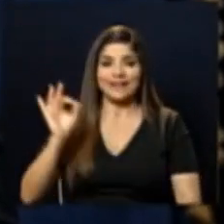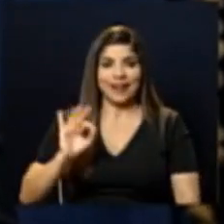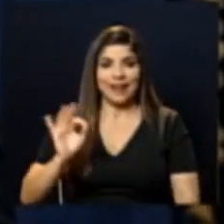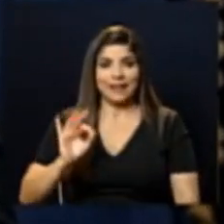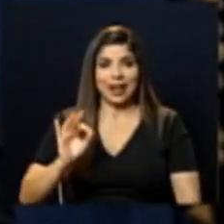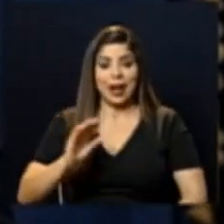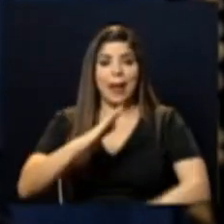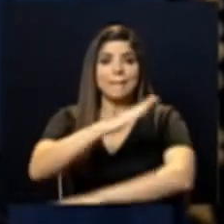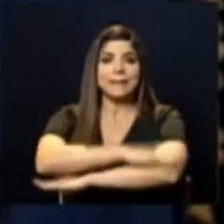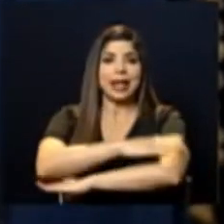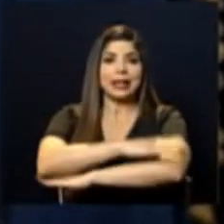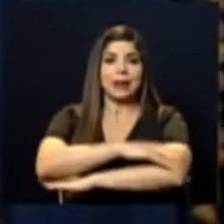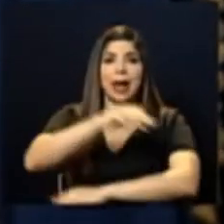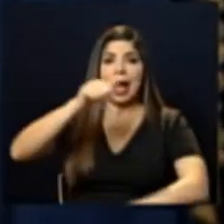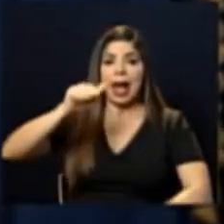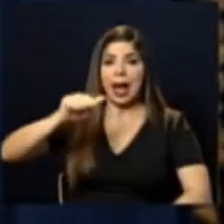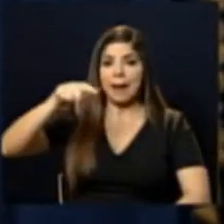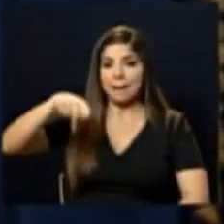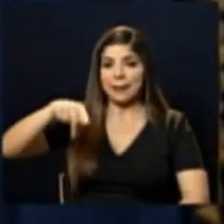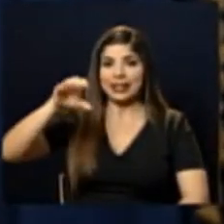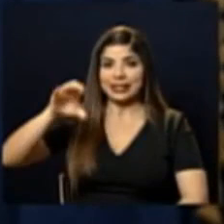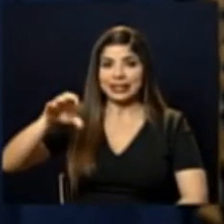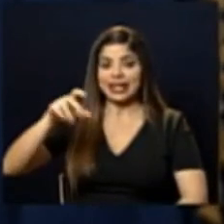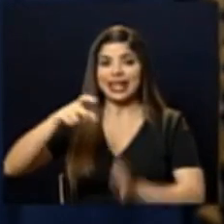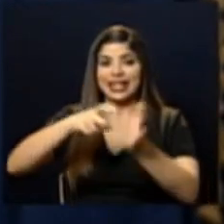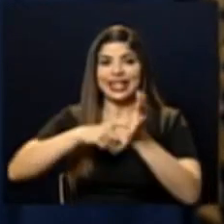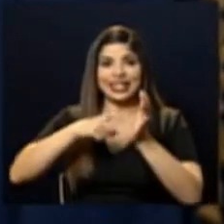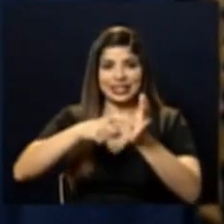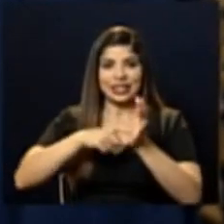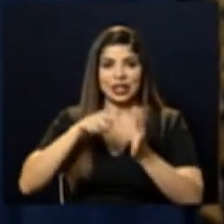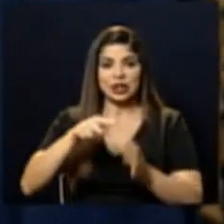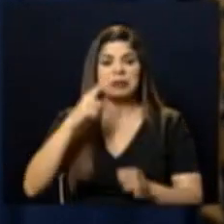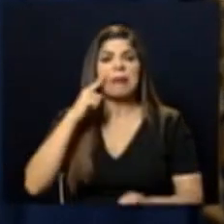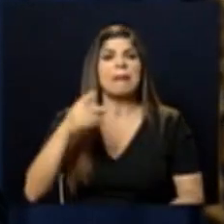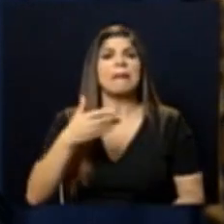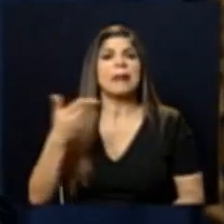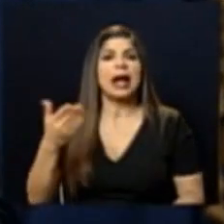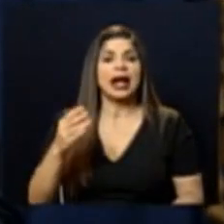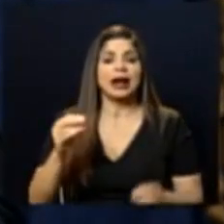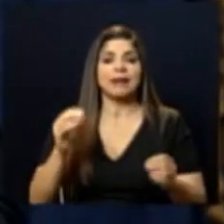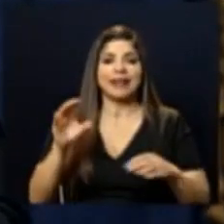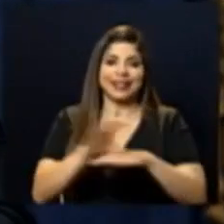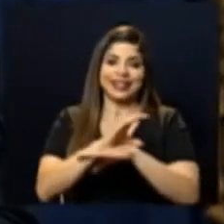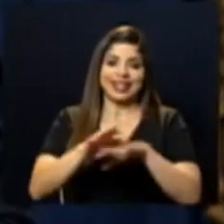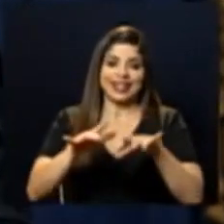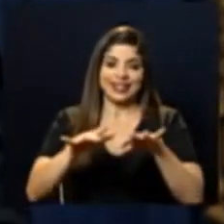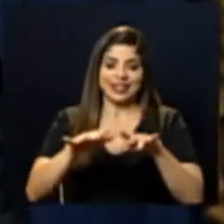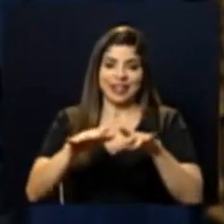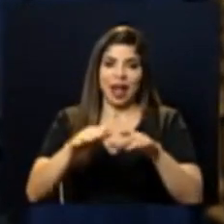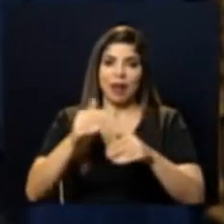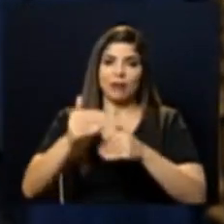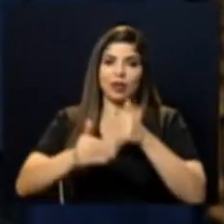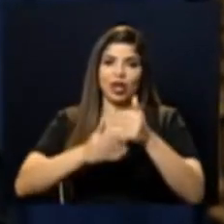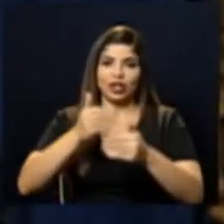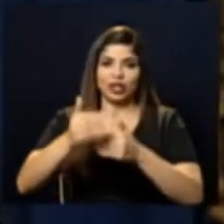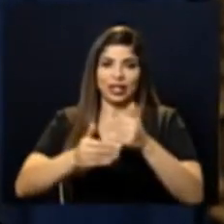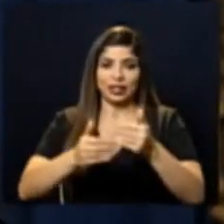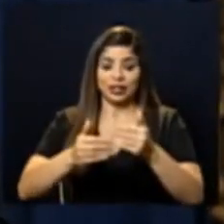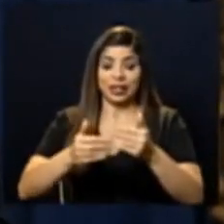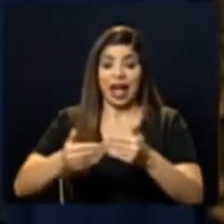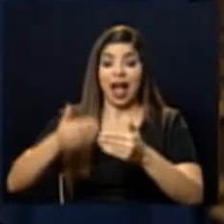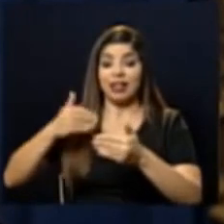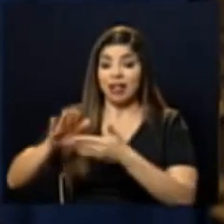la plataforma APC Requisitos para la digitalización de los procesos previos